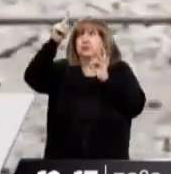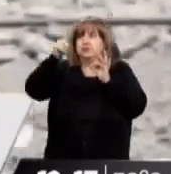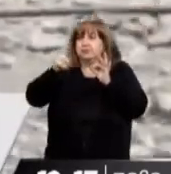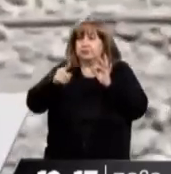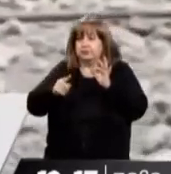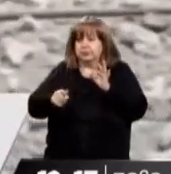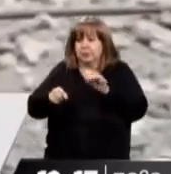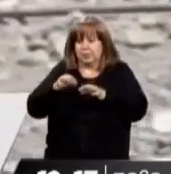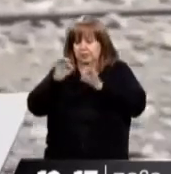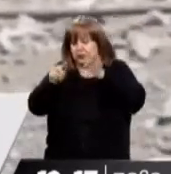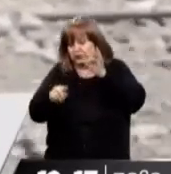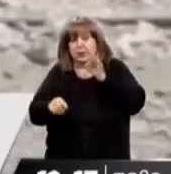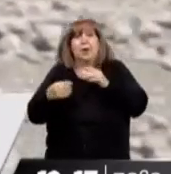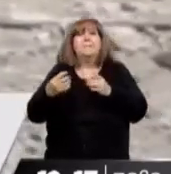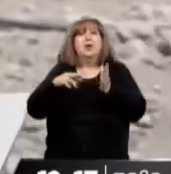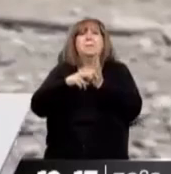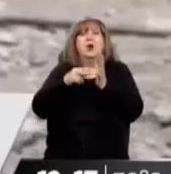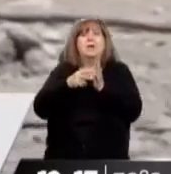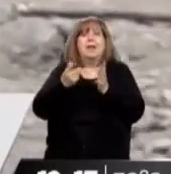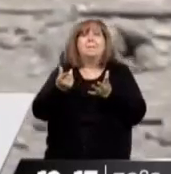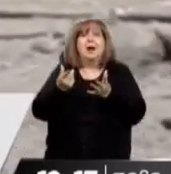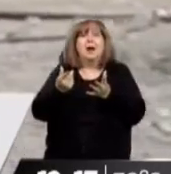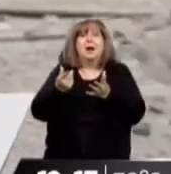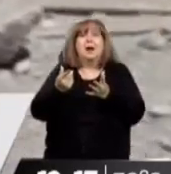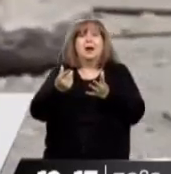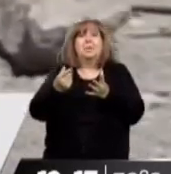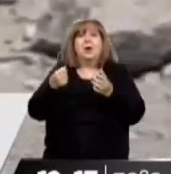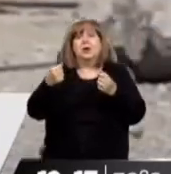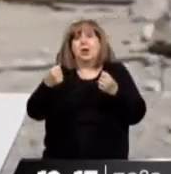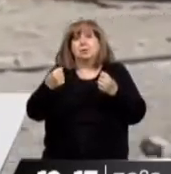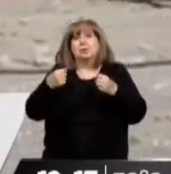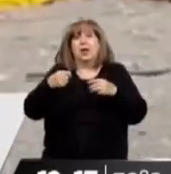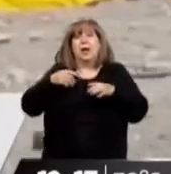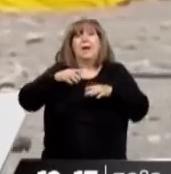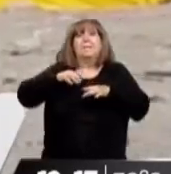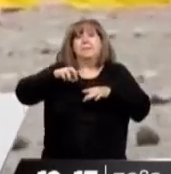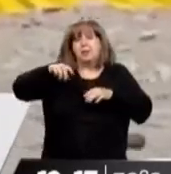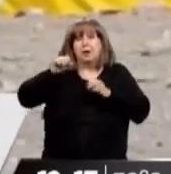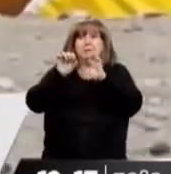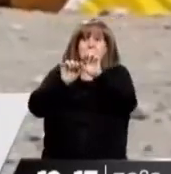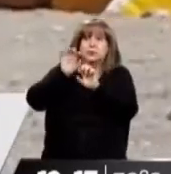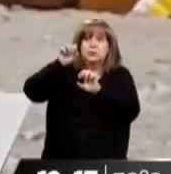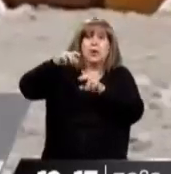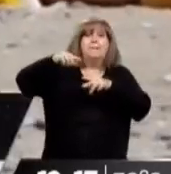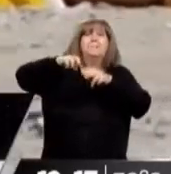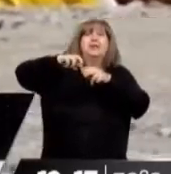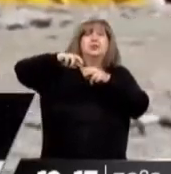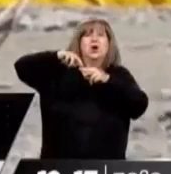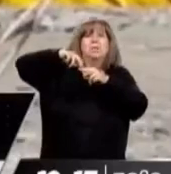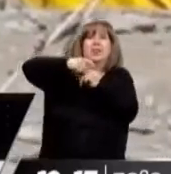de un producto de un desbarrancamiento, un accidente, porque pisó y se desbarrancó,